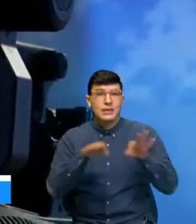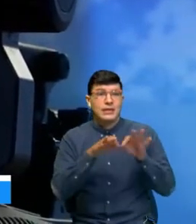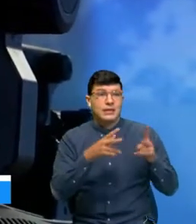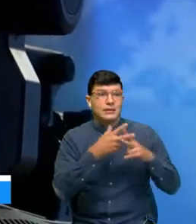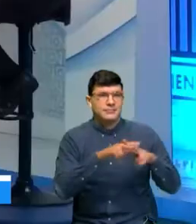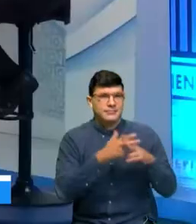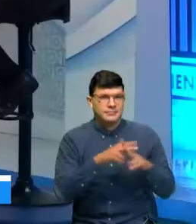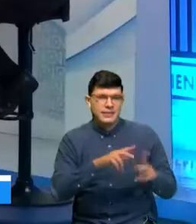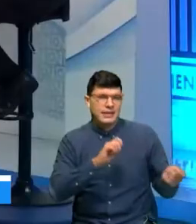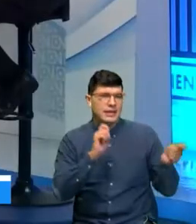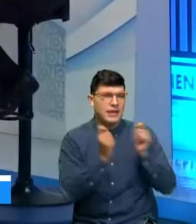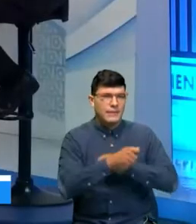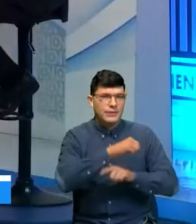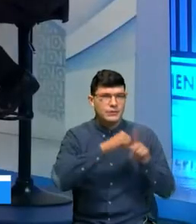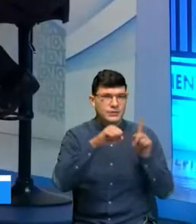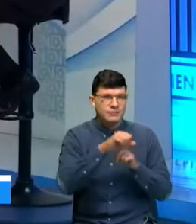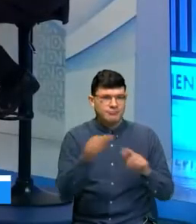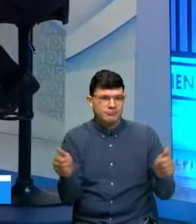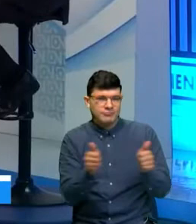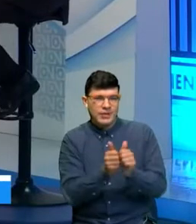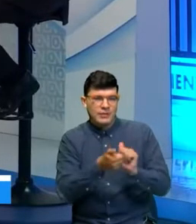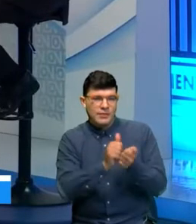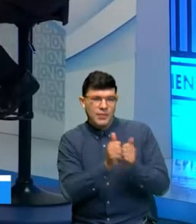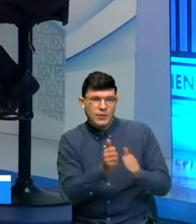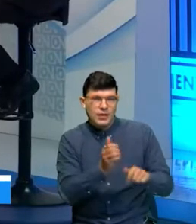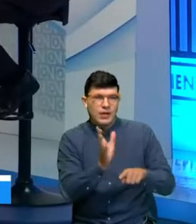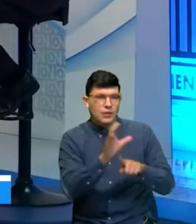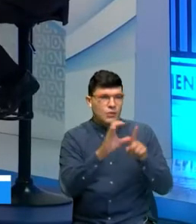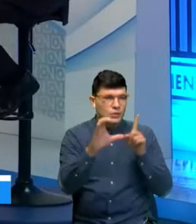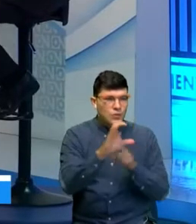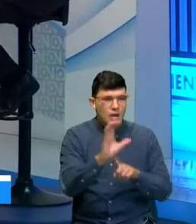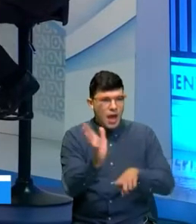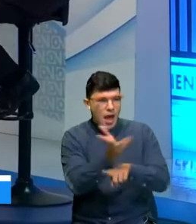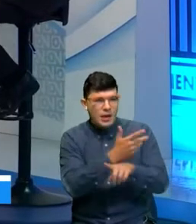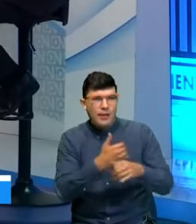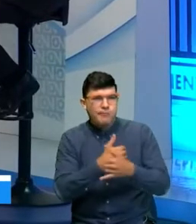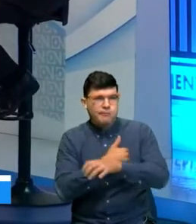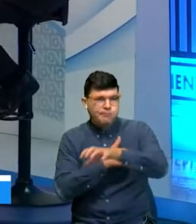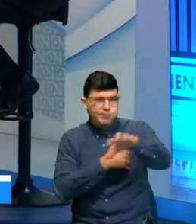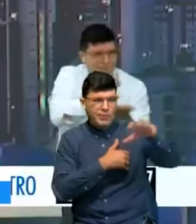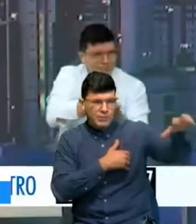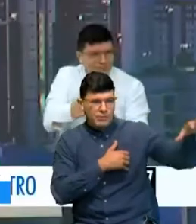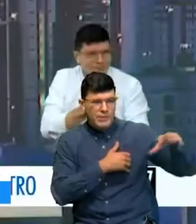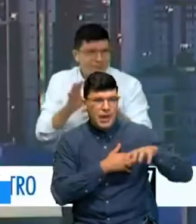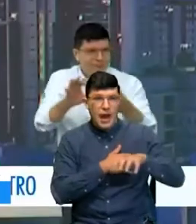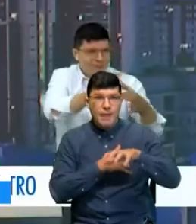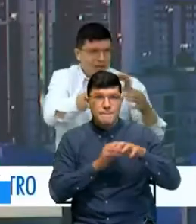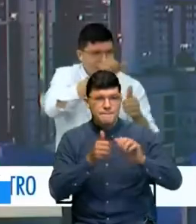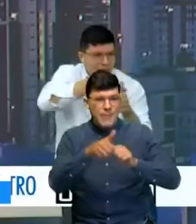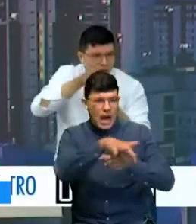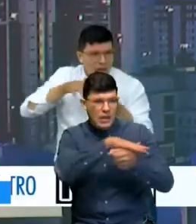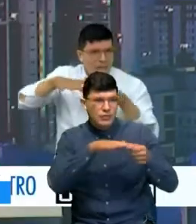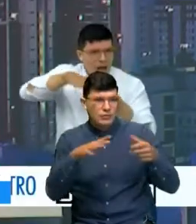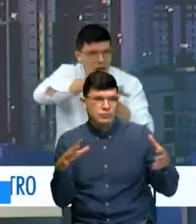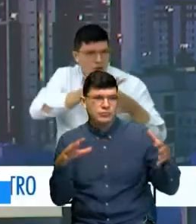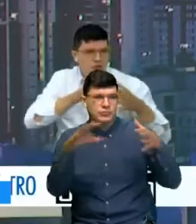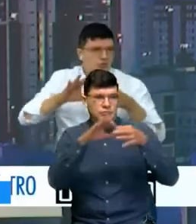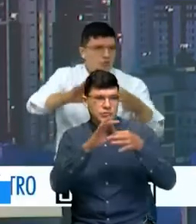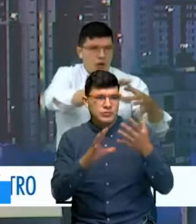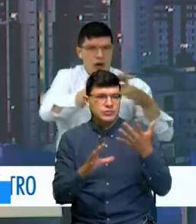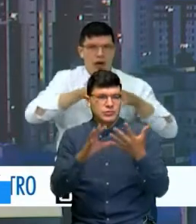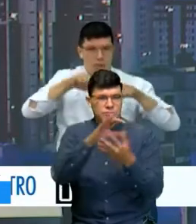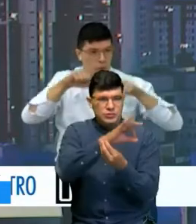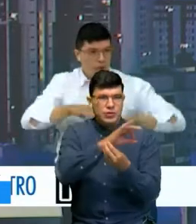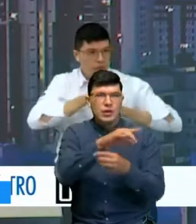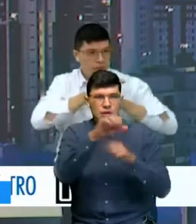deporte de cultura de arte en los barrios de la mano de las juntas de acción comunal en procesos transversales pues vamos a sentir efectivamente la disminución